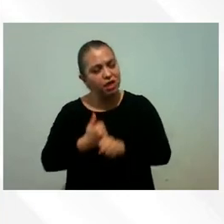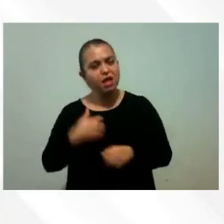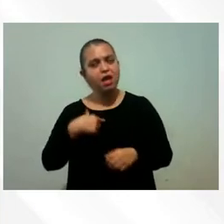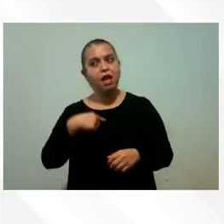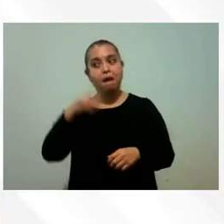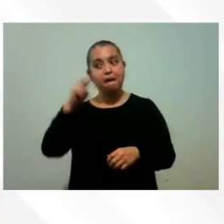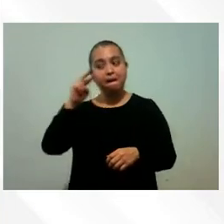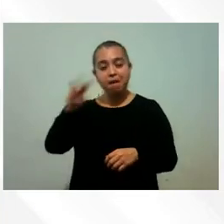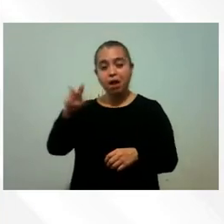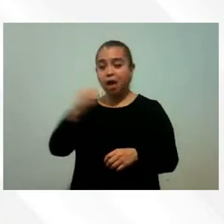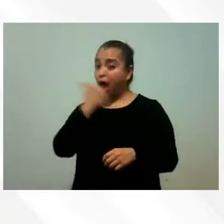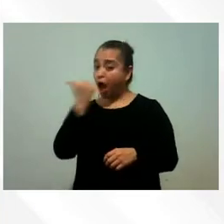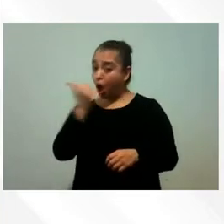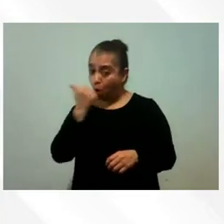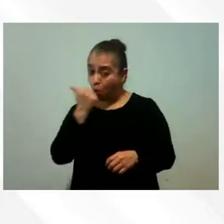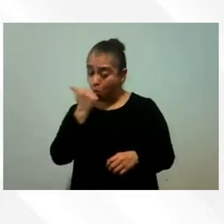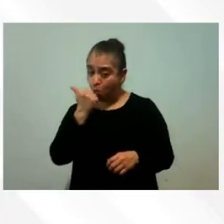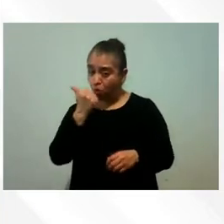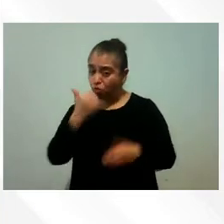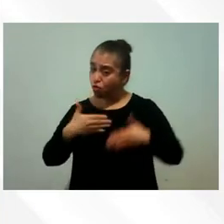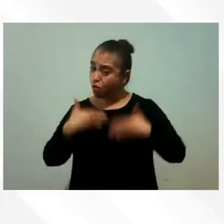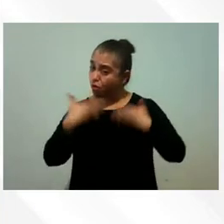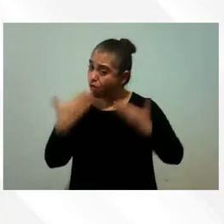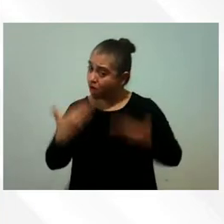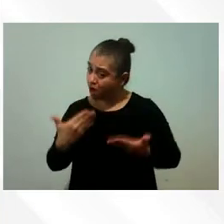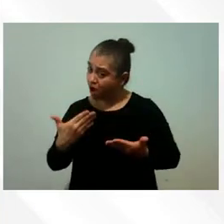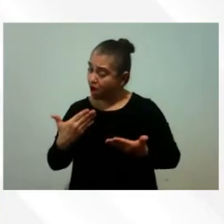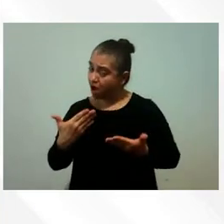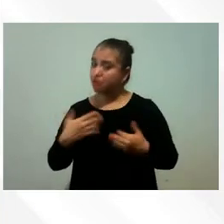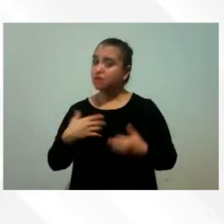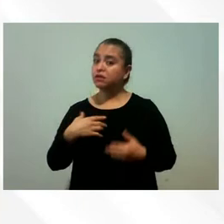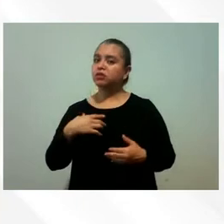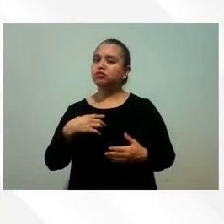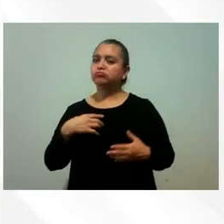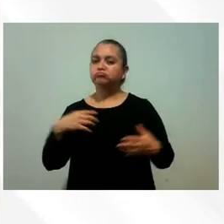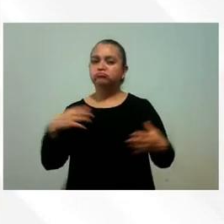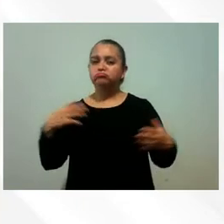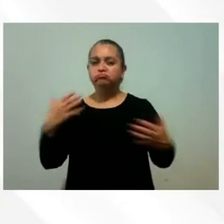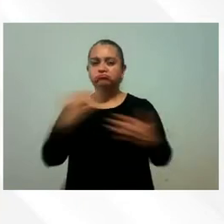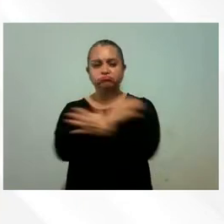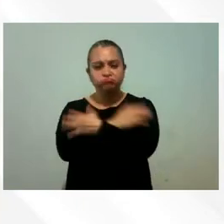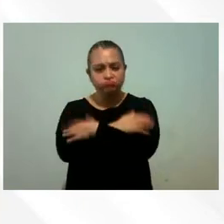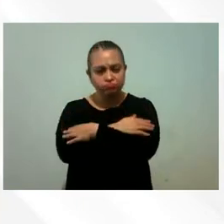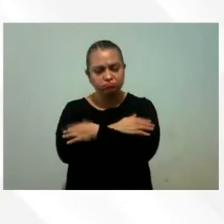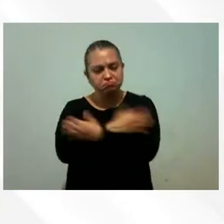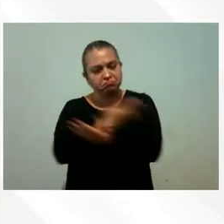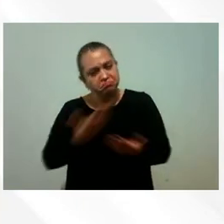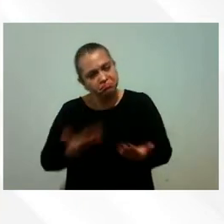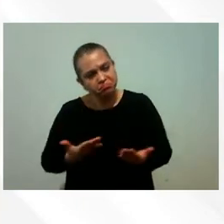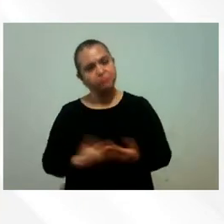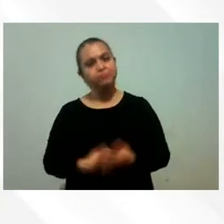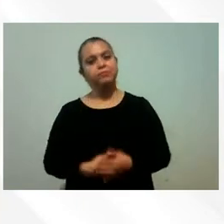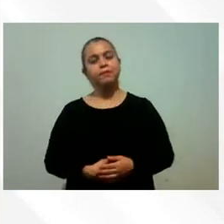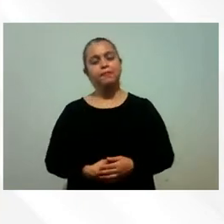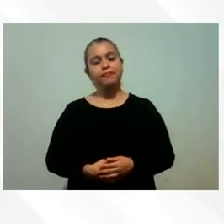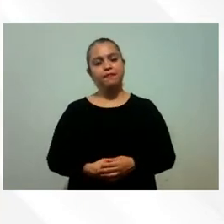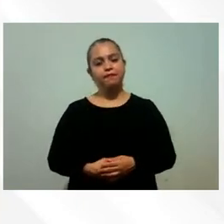pueda emerger el conocimiento y pueda como abrazarse este vínculo afectivo.